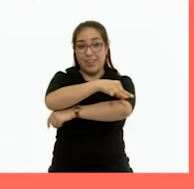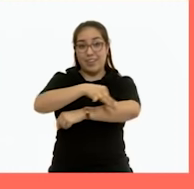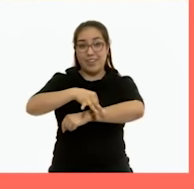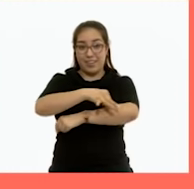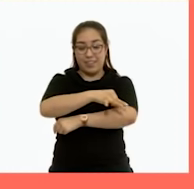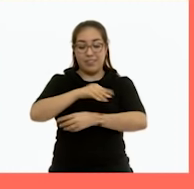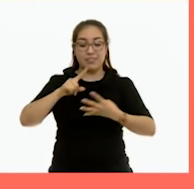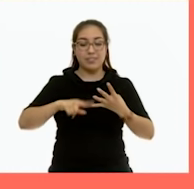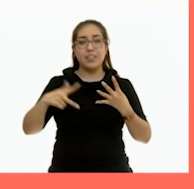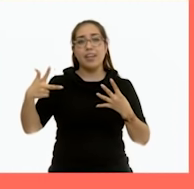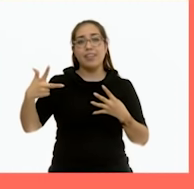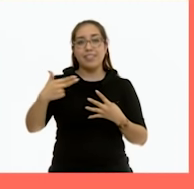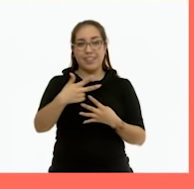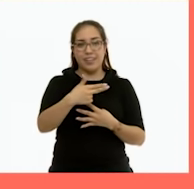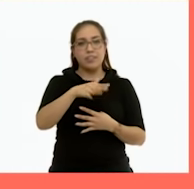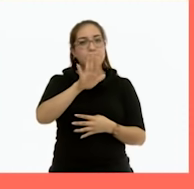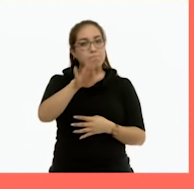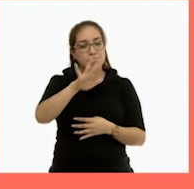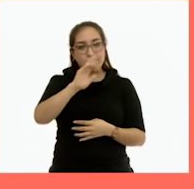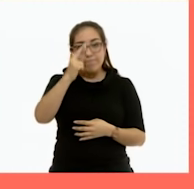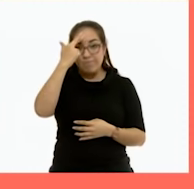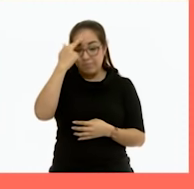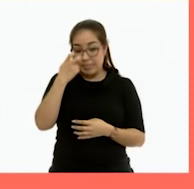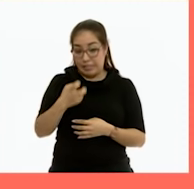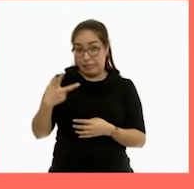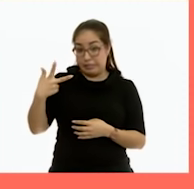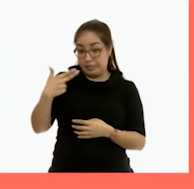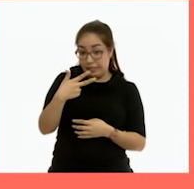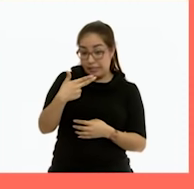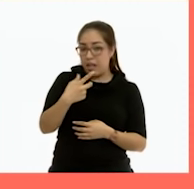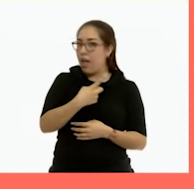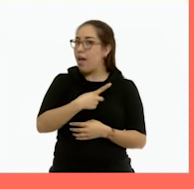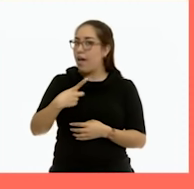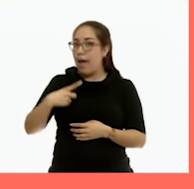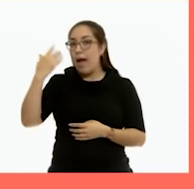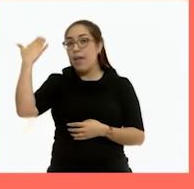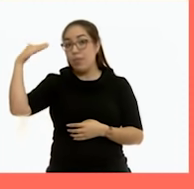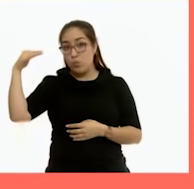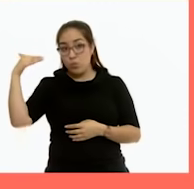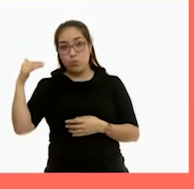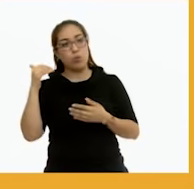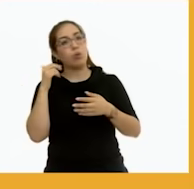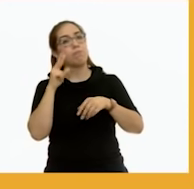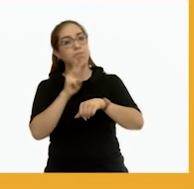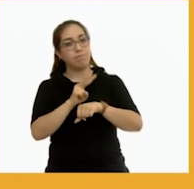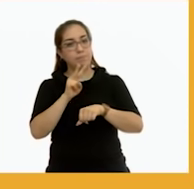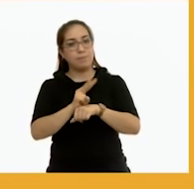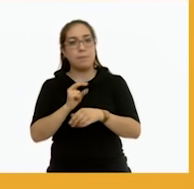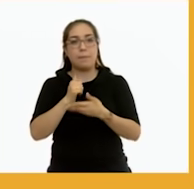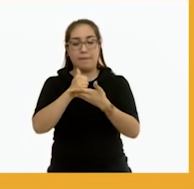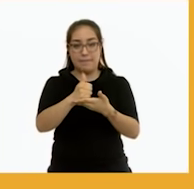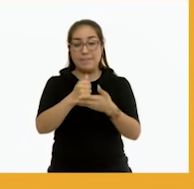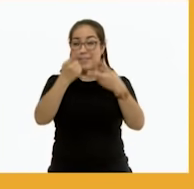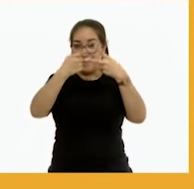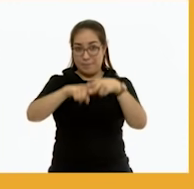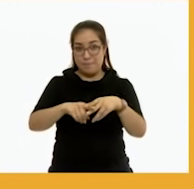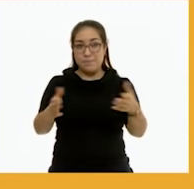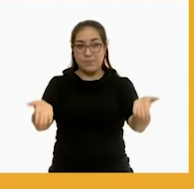y tijeras. Recuerda que la manipulación de estas debe estar supervisada por un adulto.